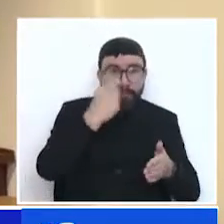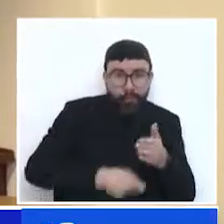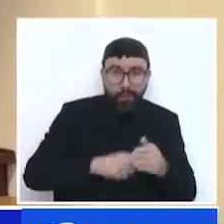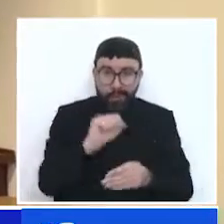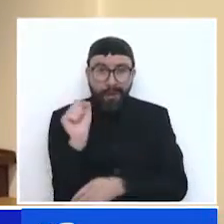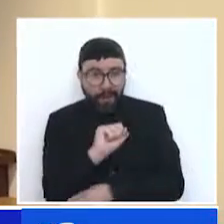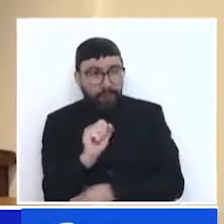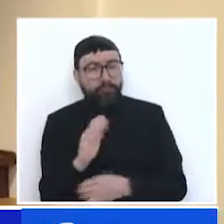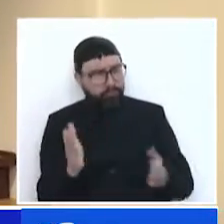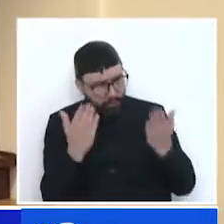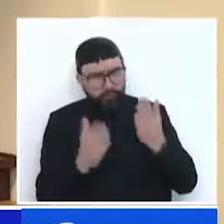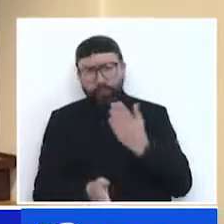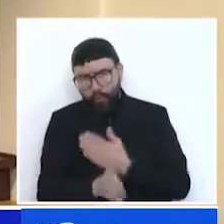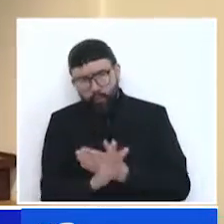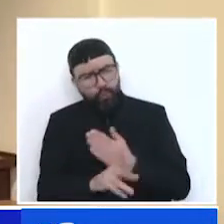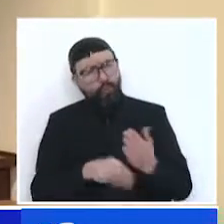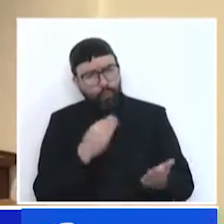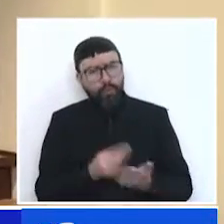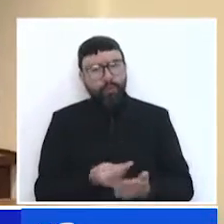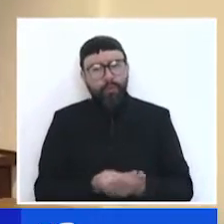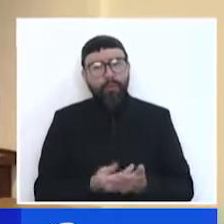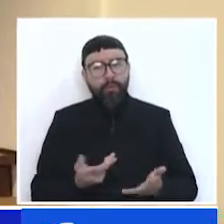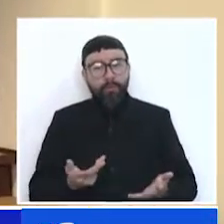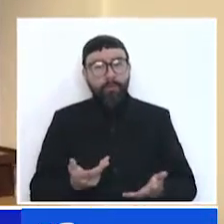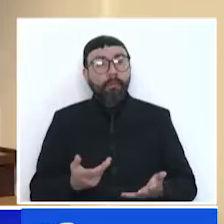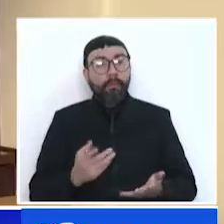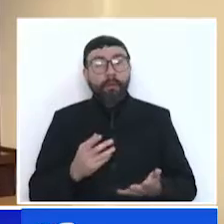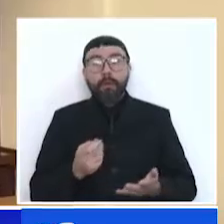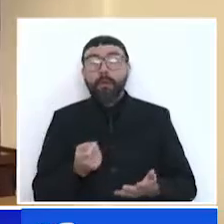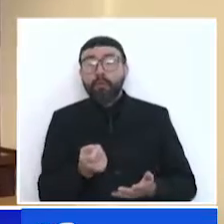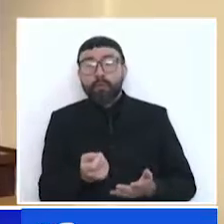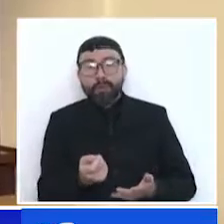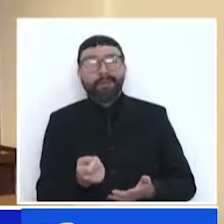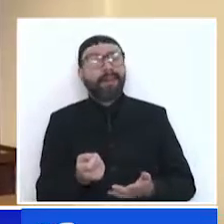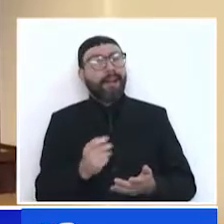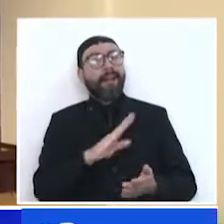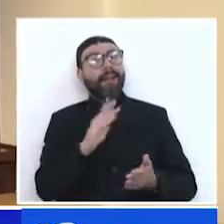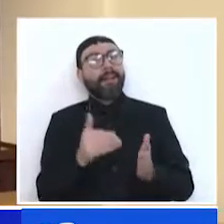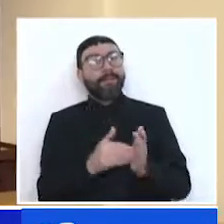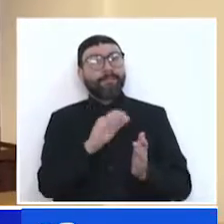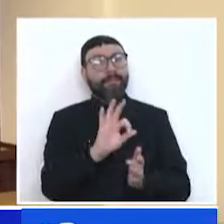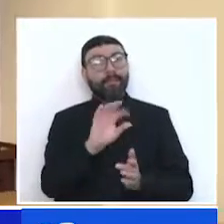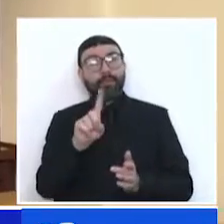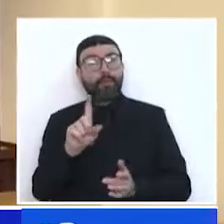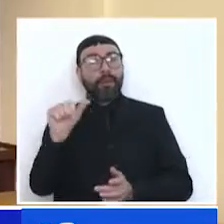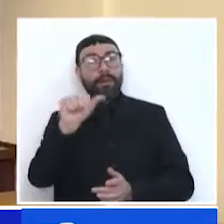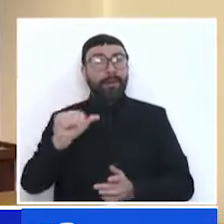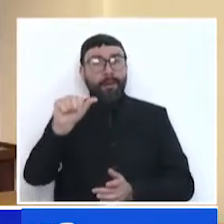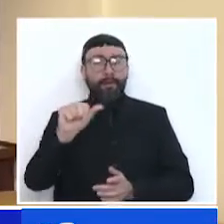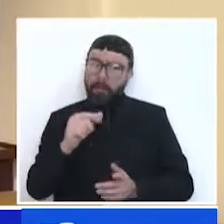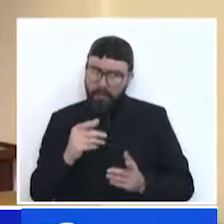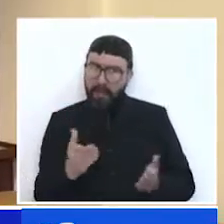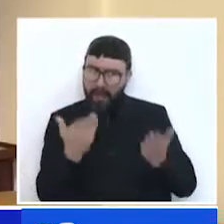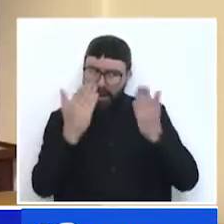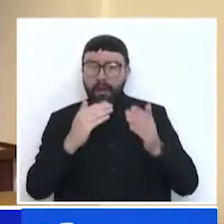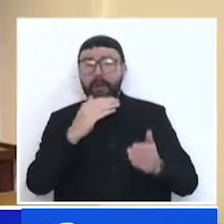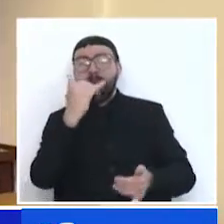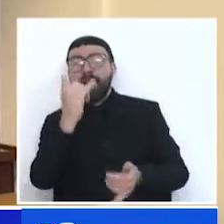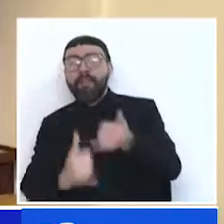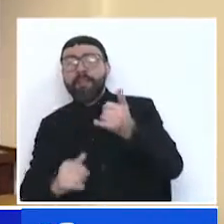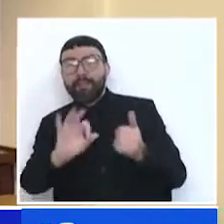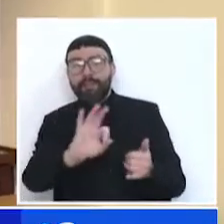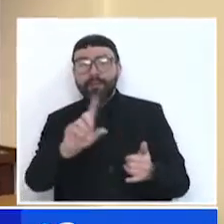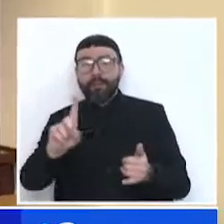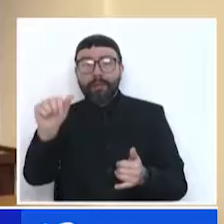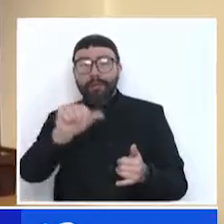para que continúen pagándolo. Pues se amplió el plazo de pago hasta el 31 de agosto, esto debido pues que se consideran todas las dificultades que ha traído hasta el momento lo del